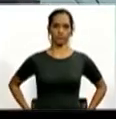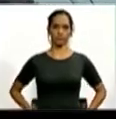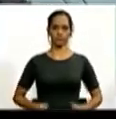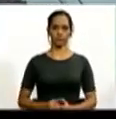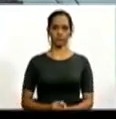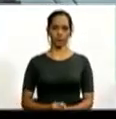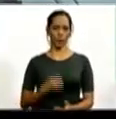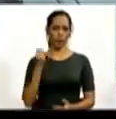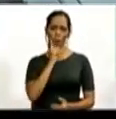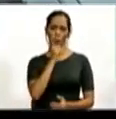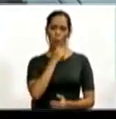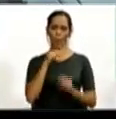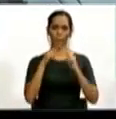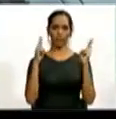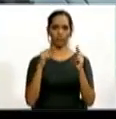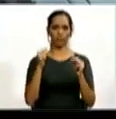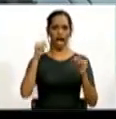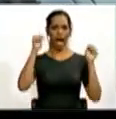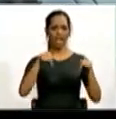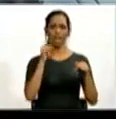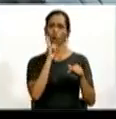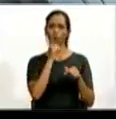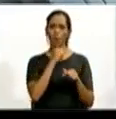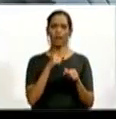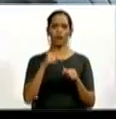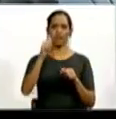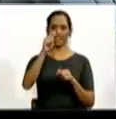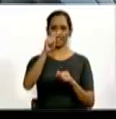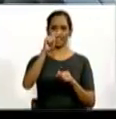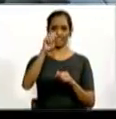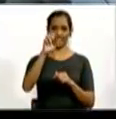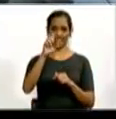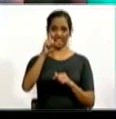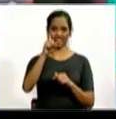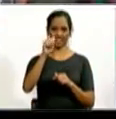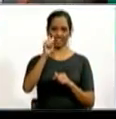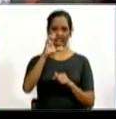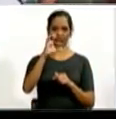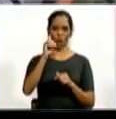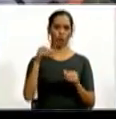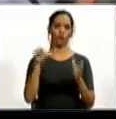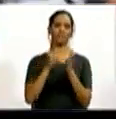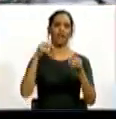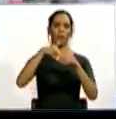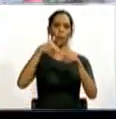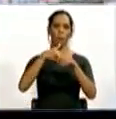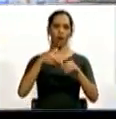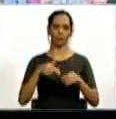¿Cómo se mete puente? Yo lo conozco aquí como la Texaco. ¿La qué? ¿La Texaco? La Texaco, donde está la bomba.